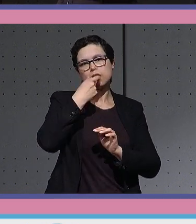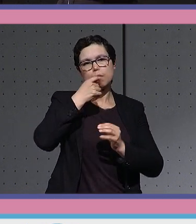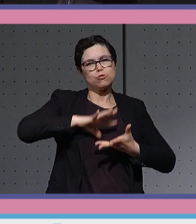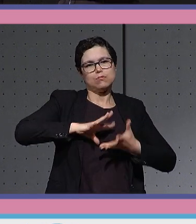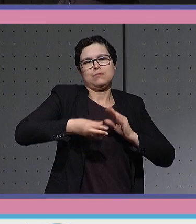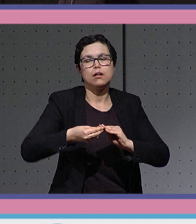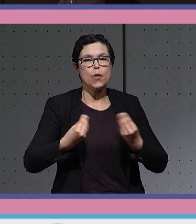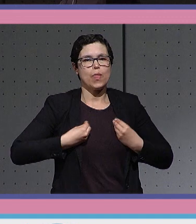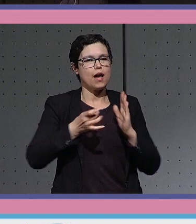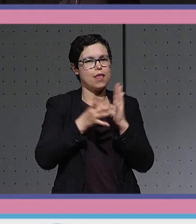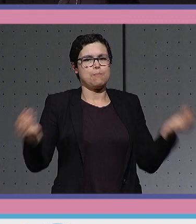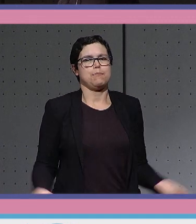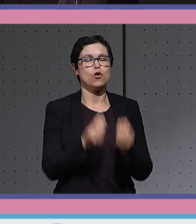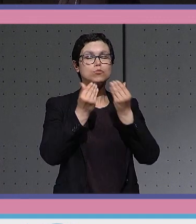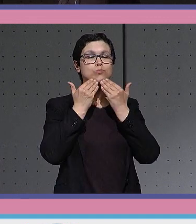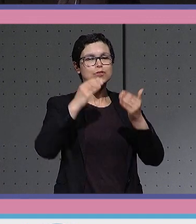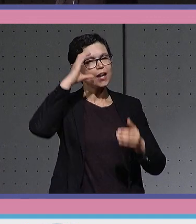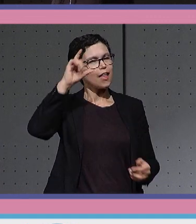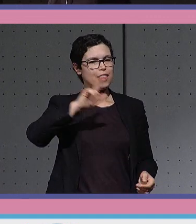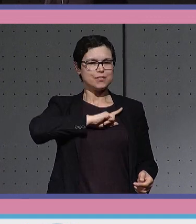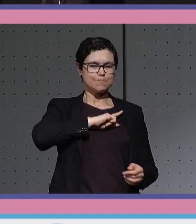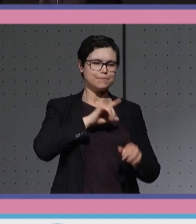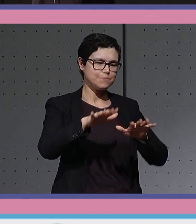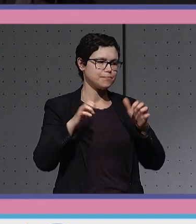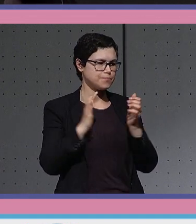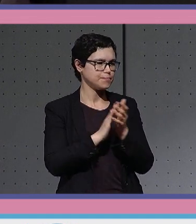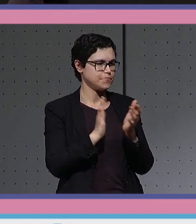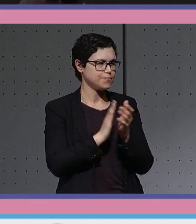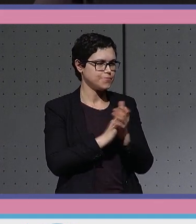del paciente. Muchísimas gracias por vuestra atención.